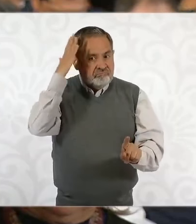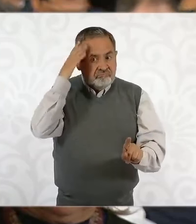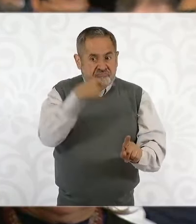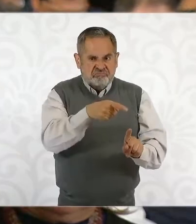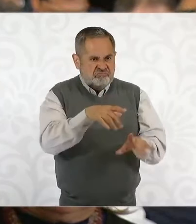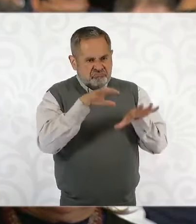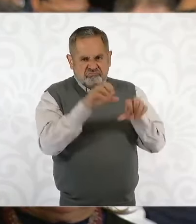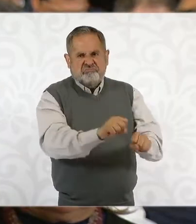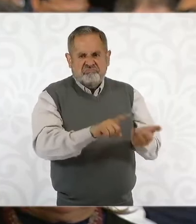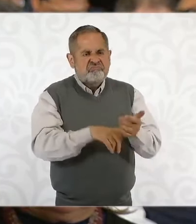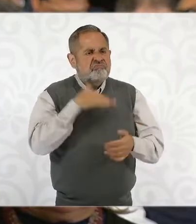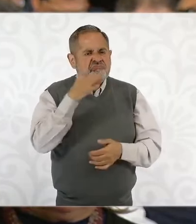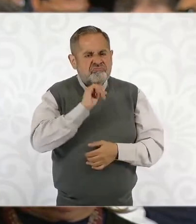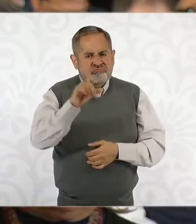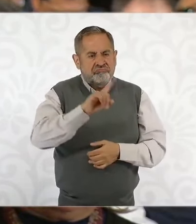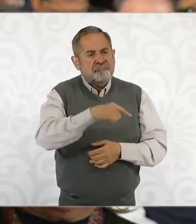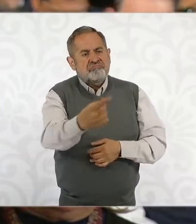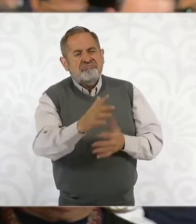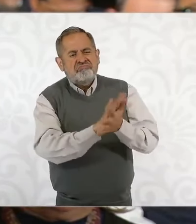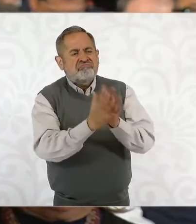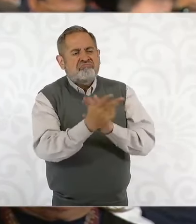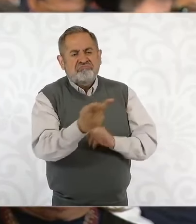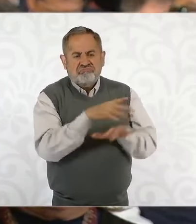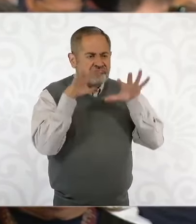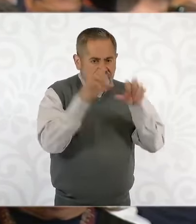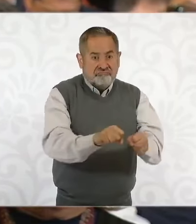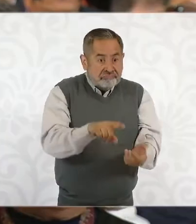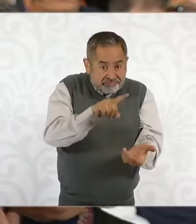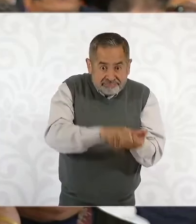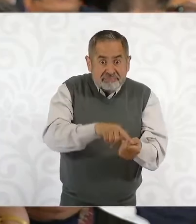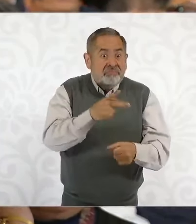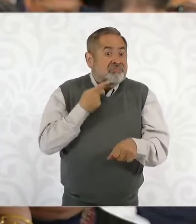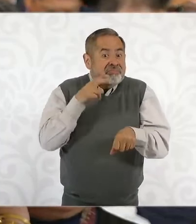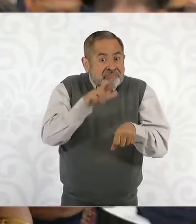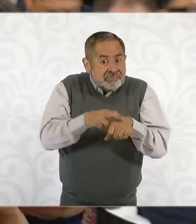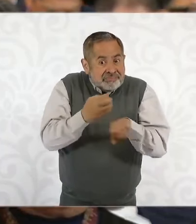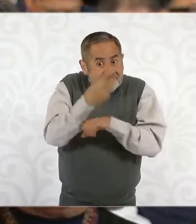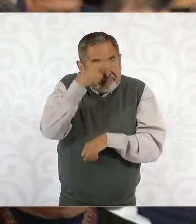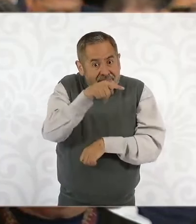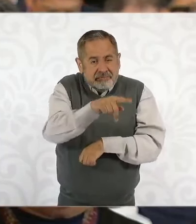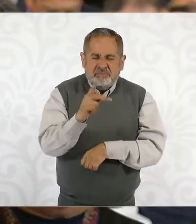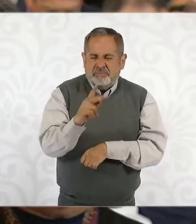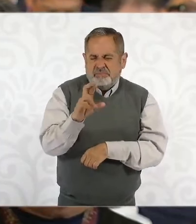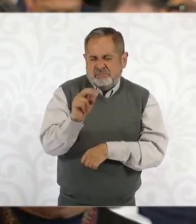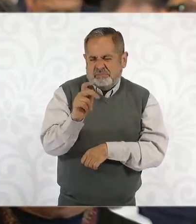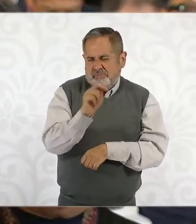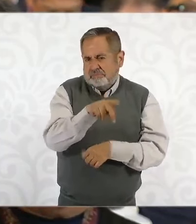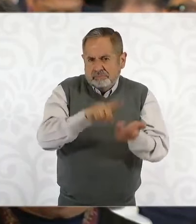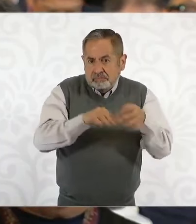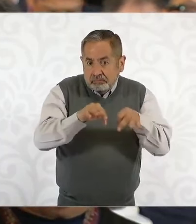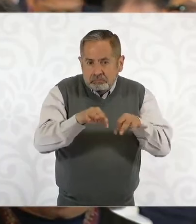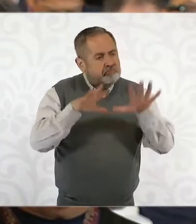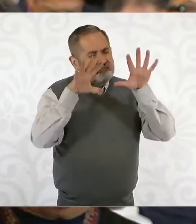de funcionarios corruptos y otro cómplice que operaban al interior de la Procuraduría Ambiental del Estado de México, la Propaén. Sobre este tema,